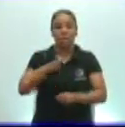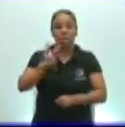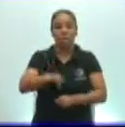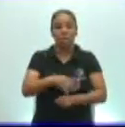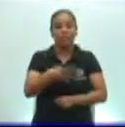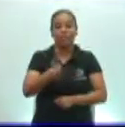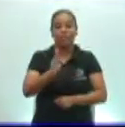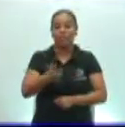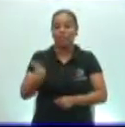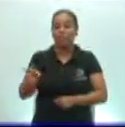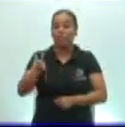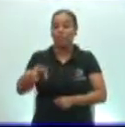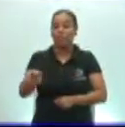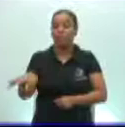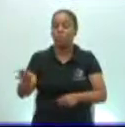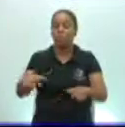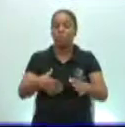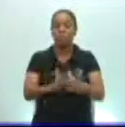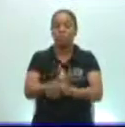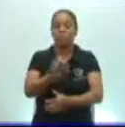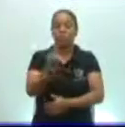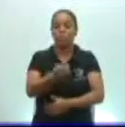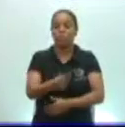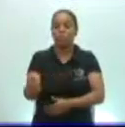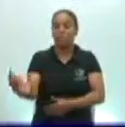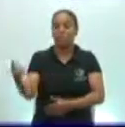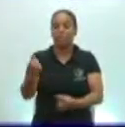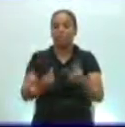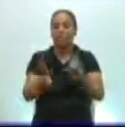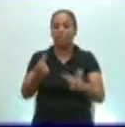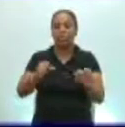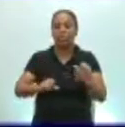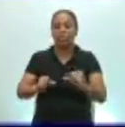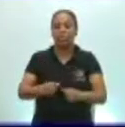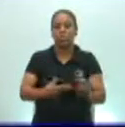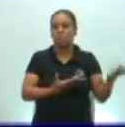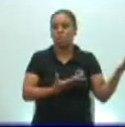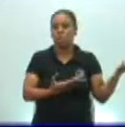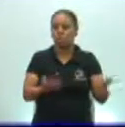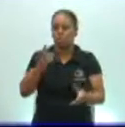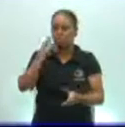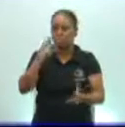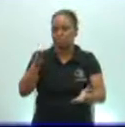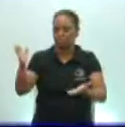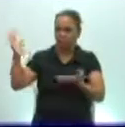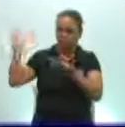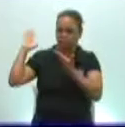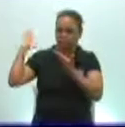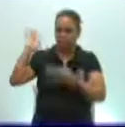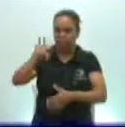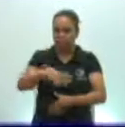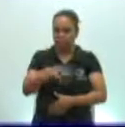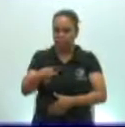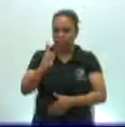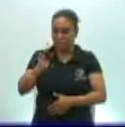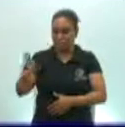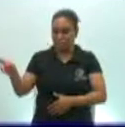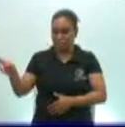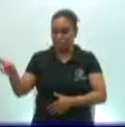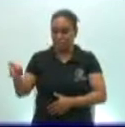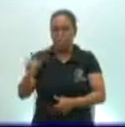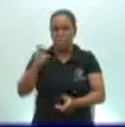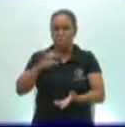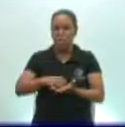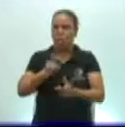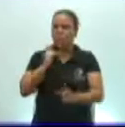periódica para buscar los símbolos de estos elementos químicos. Los invito entonces a observar en la tabla periódica donde se encuentra